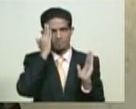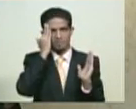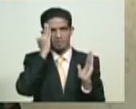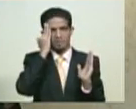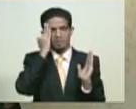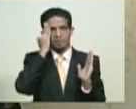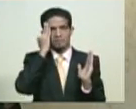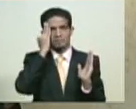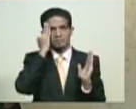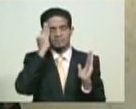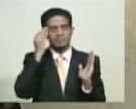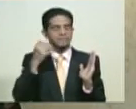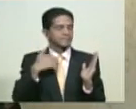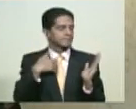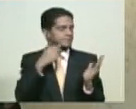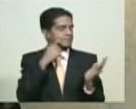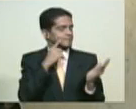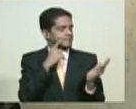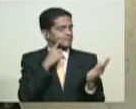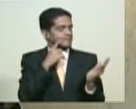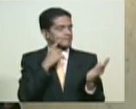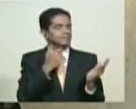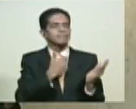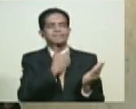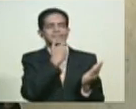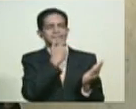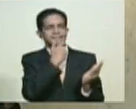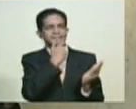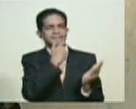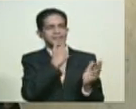la he evaluado bien a fondo.